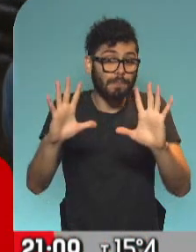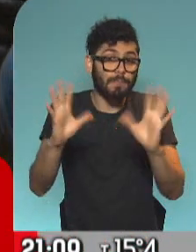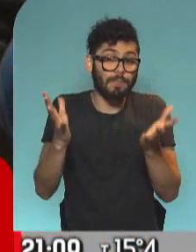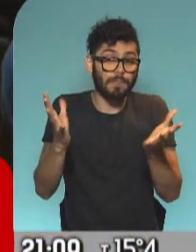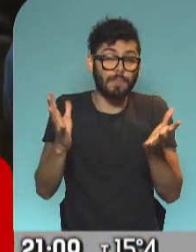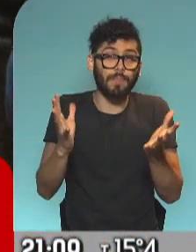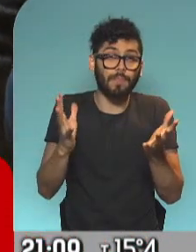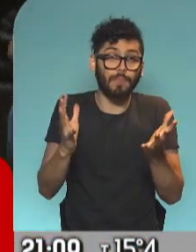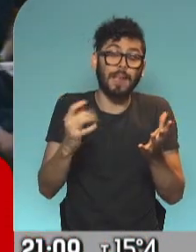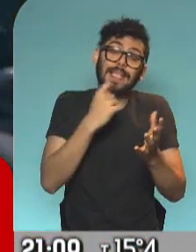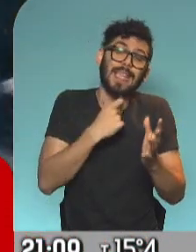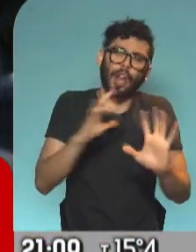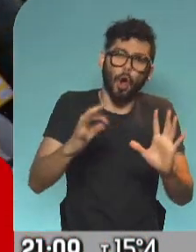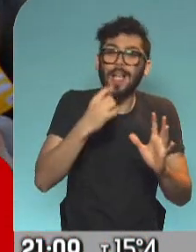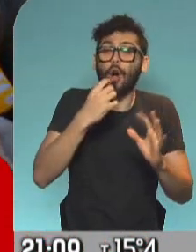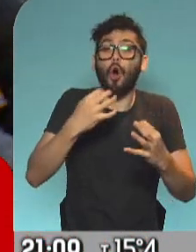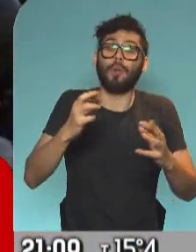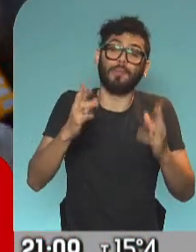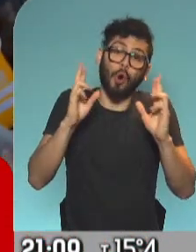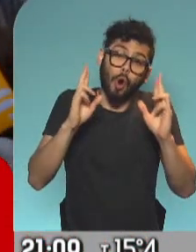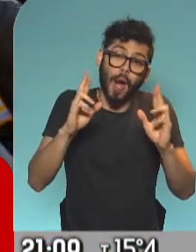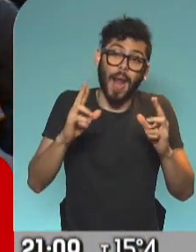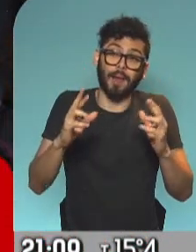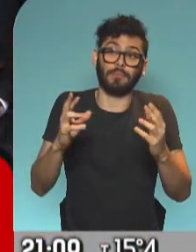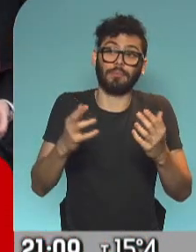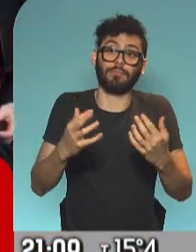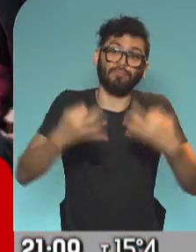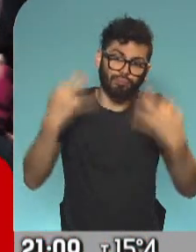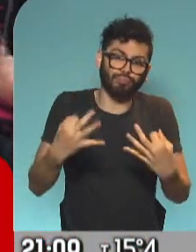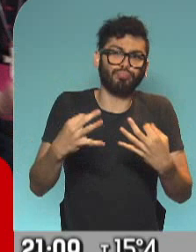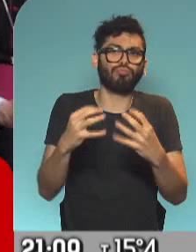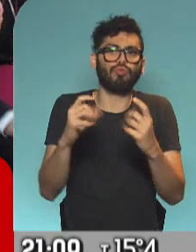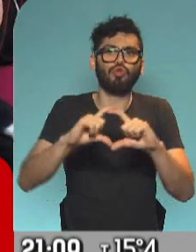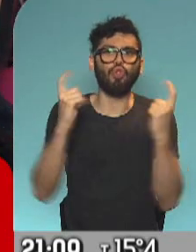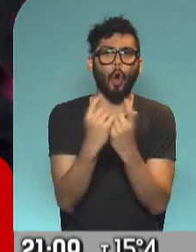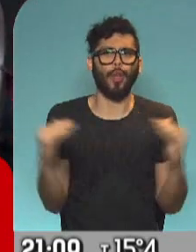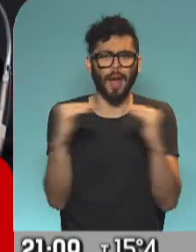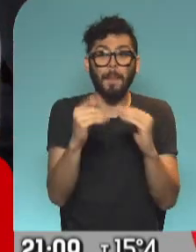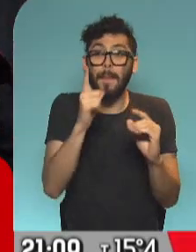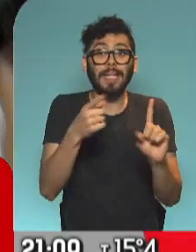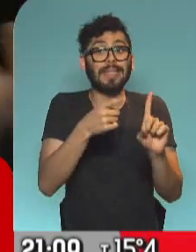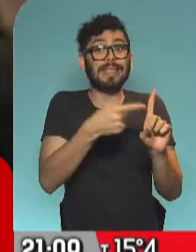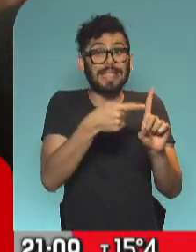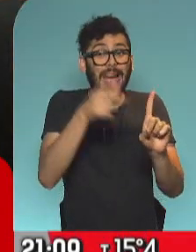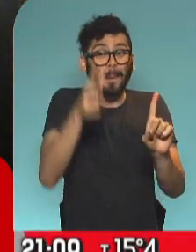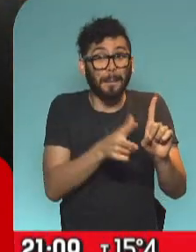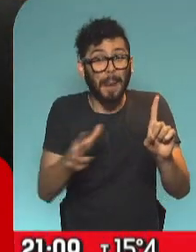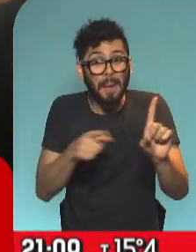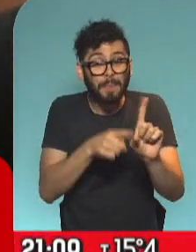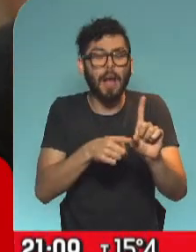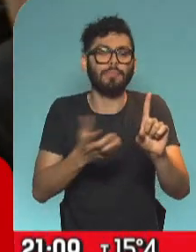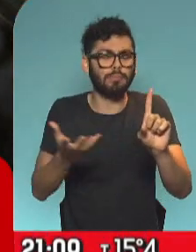No, si se quiere, por supuesto, con justicia social. Como es, me parece que es un papa comprometido